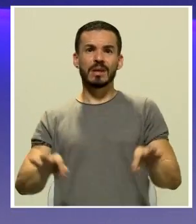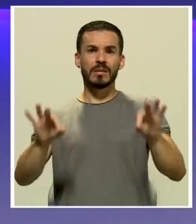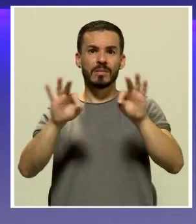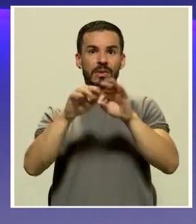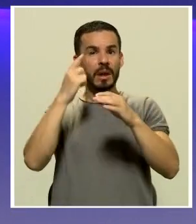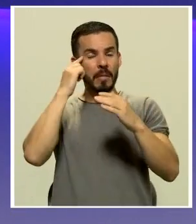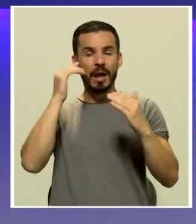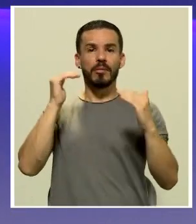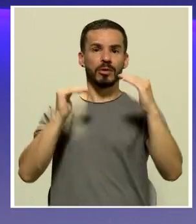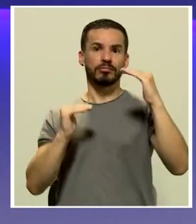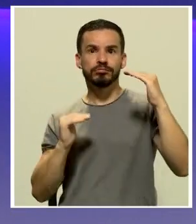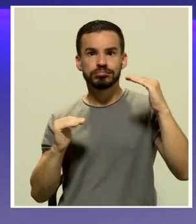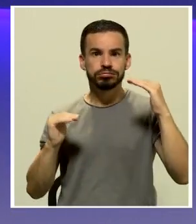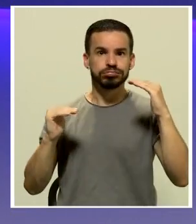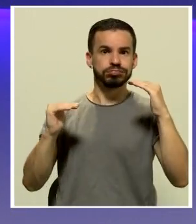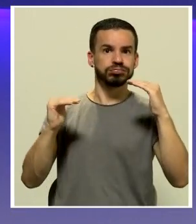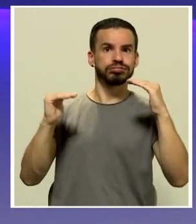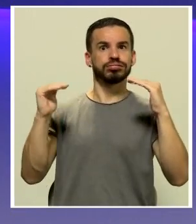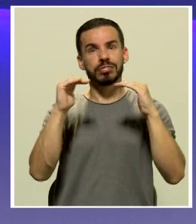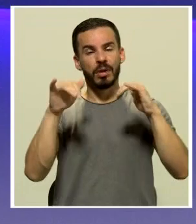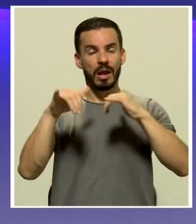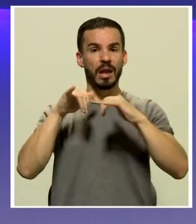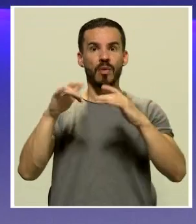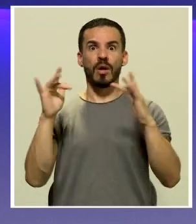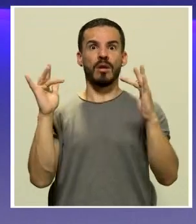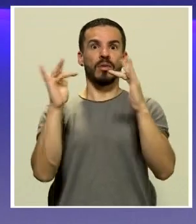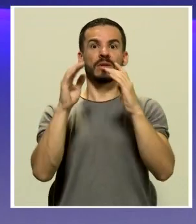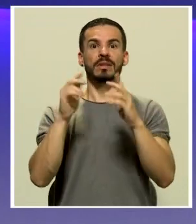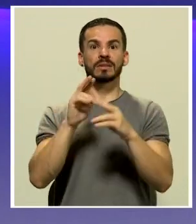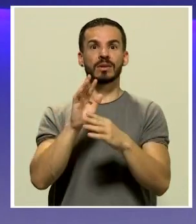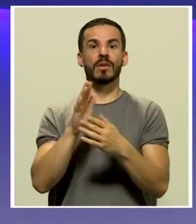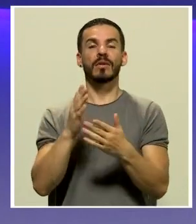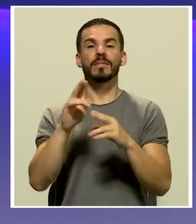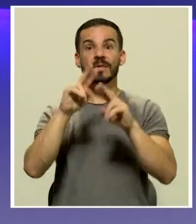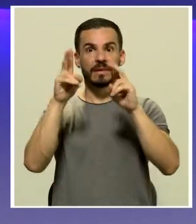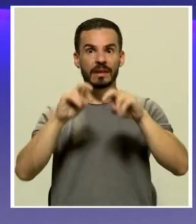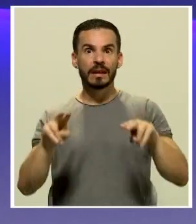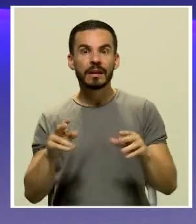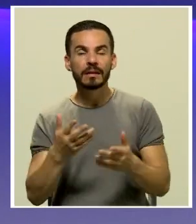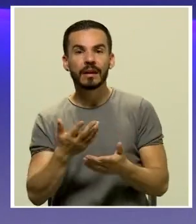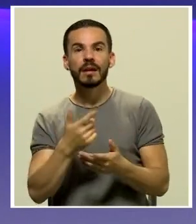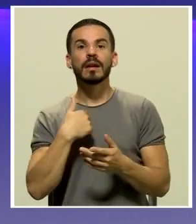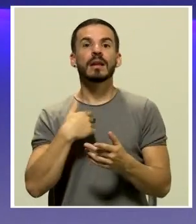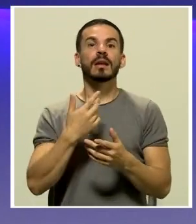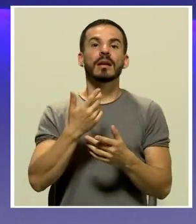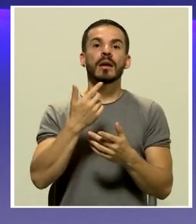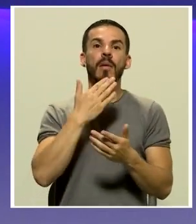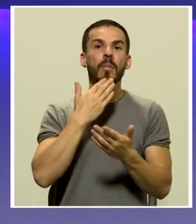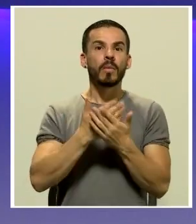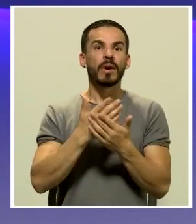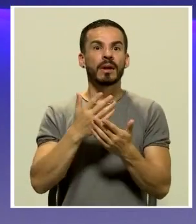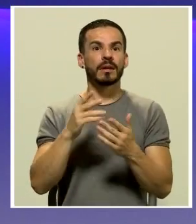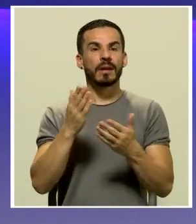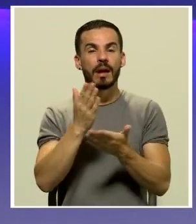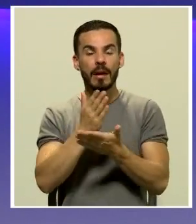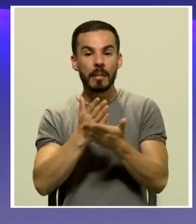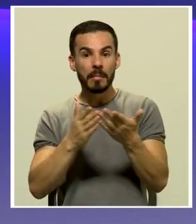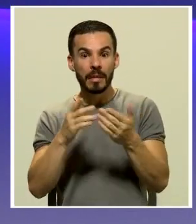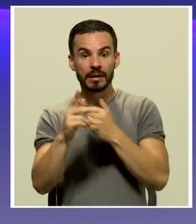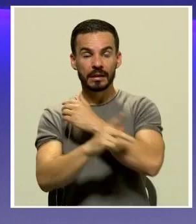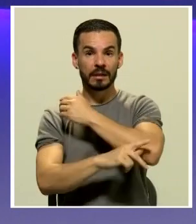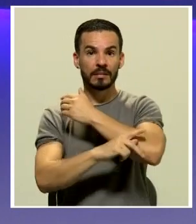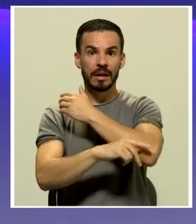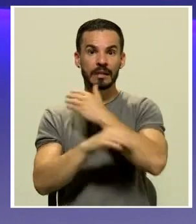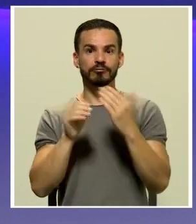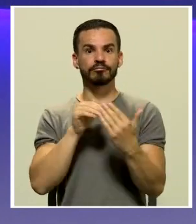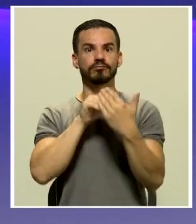brecha digital de esas poblaciones. El COVID puso a buena parte del país ante